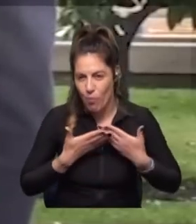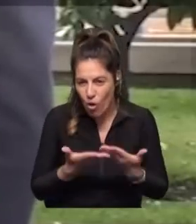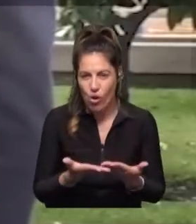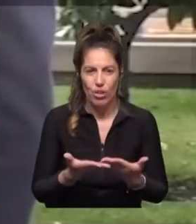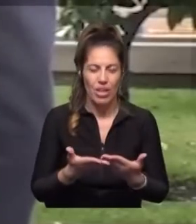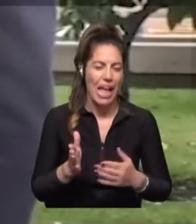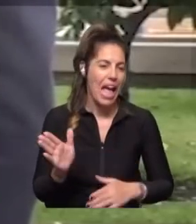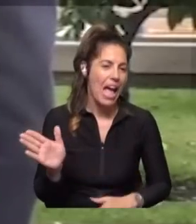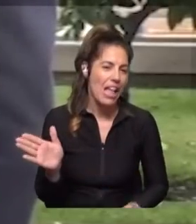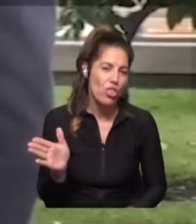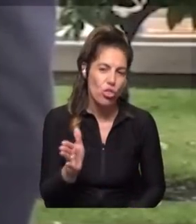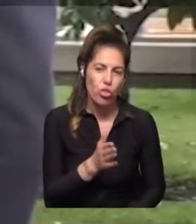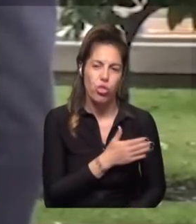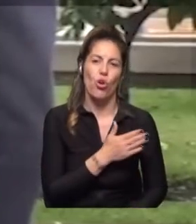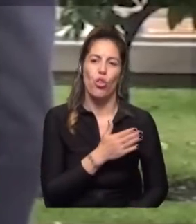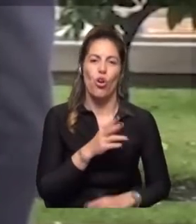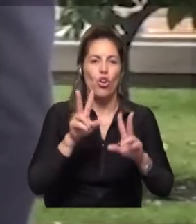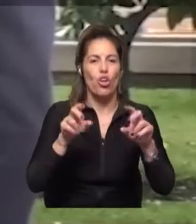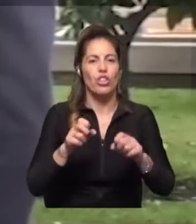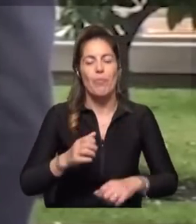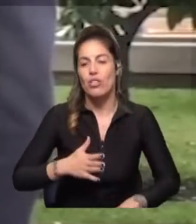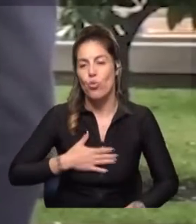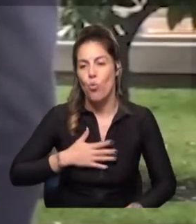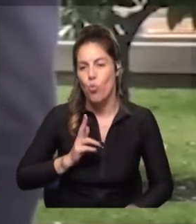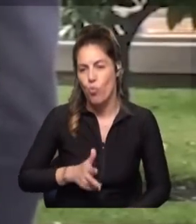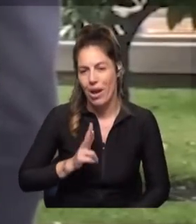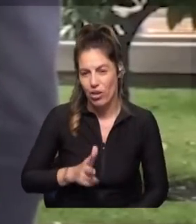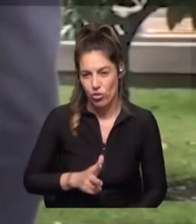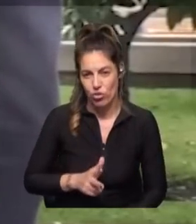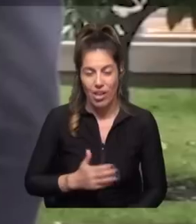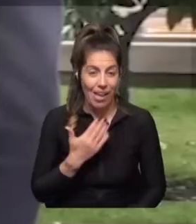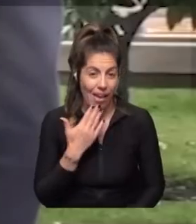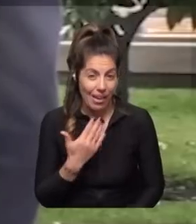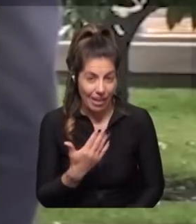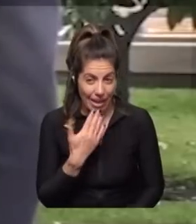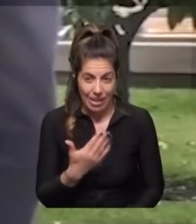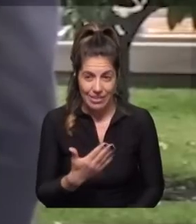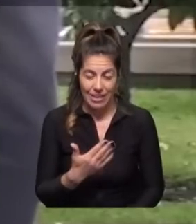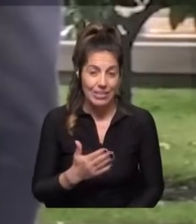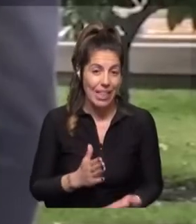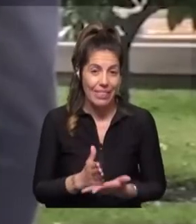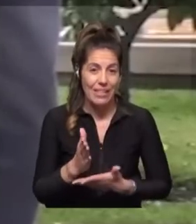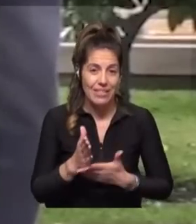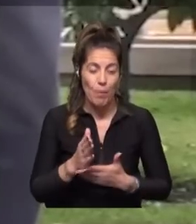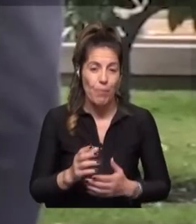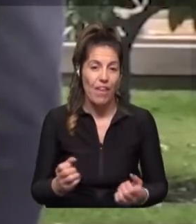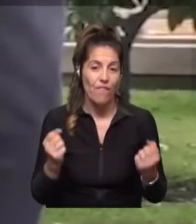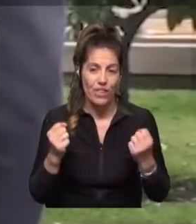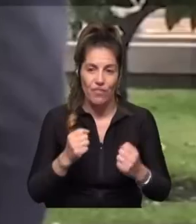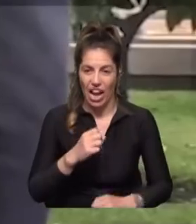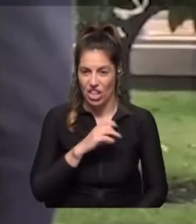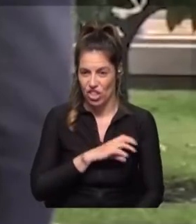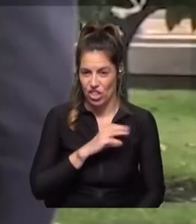en toda las cuestiones humanas Gracias y hasta siempre viva chile